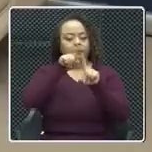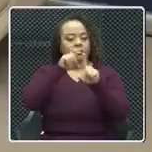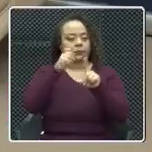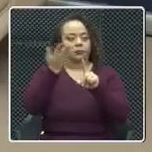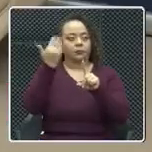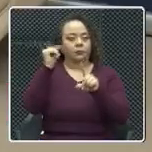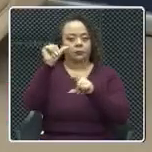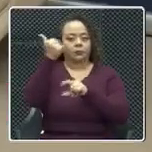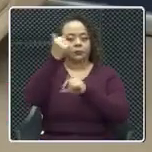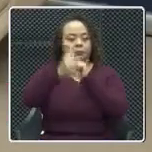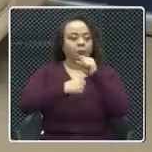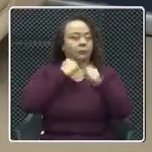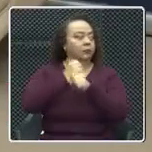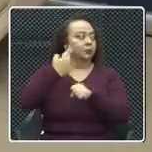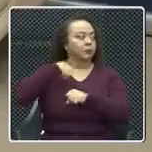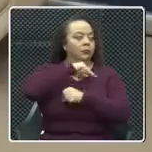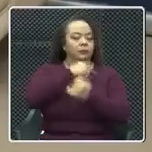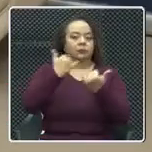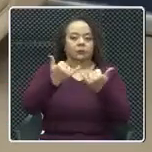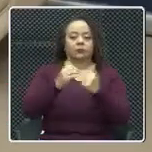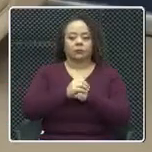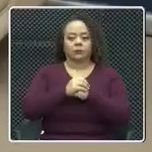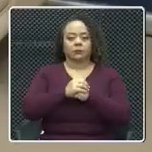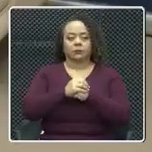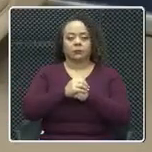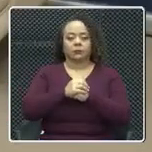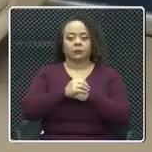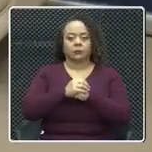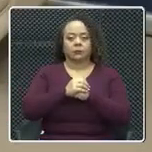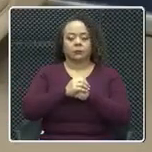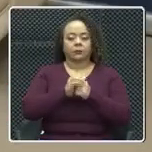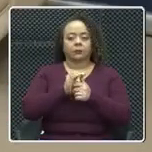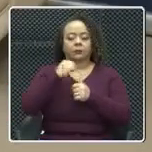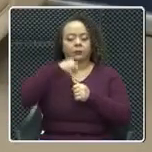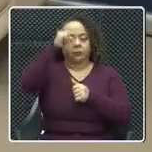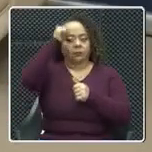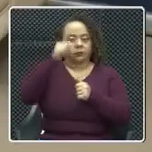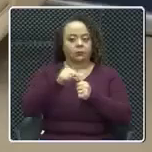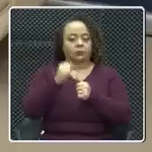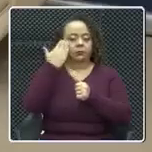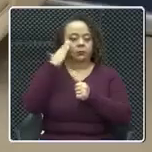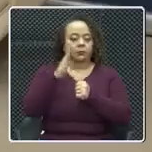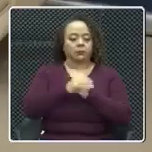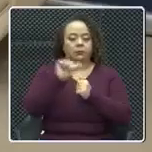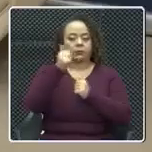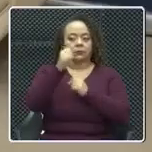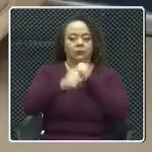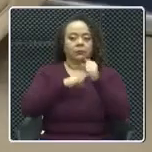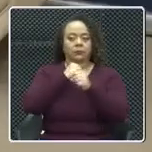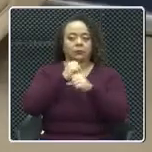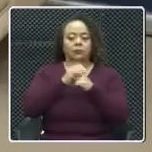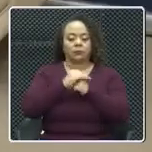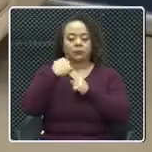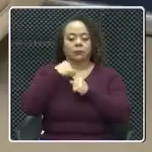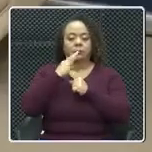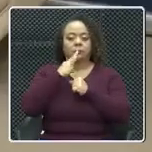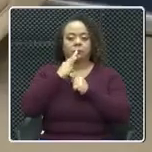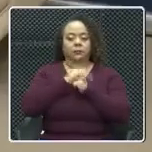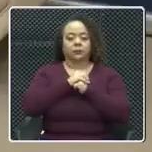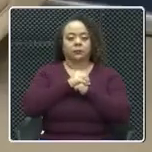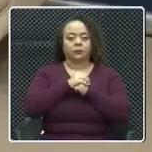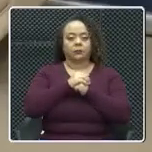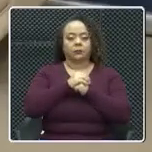hace 10 años nosotros estamos en esto, ¿verdad? Yo recuerdo hace, no sé, esos 10 años que estoy hablando,